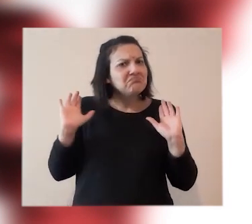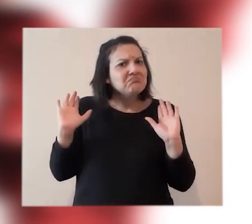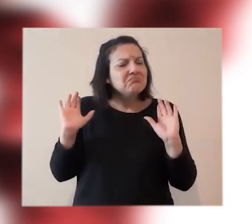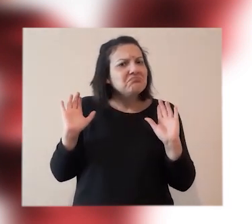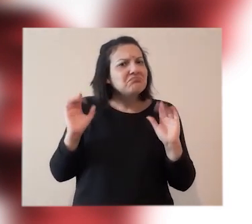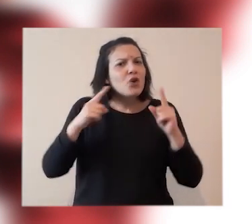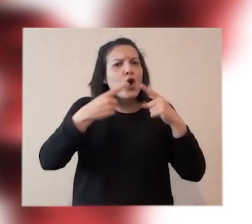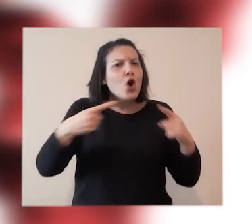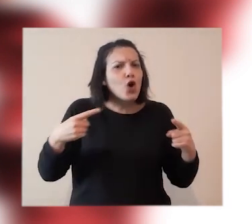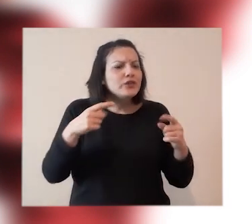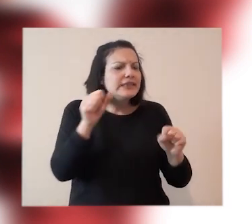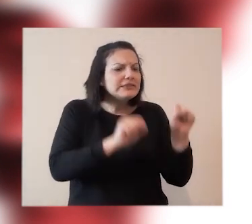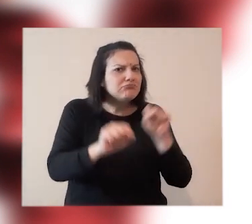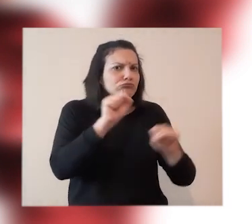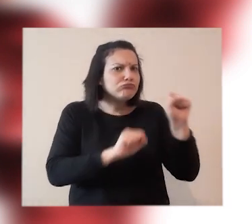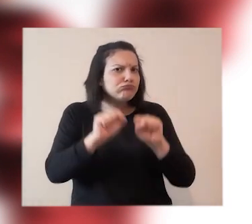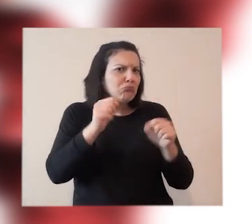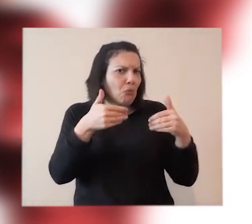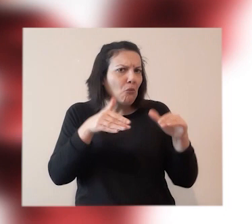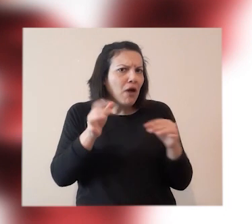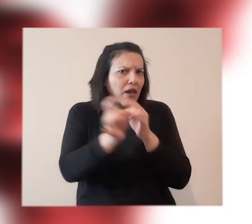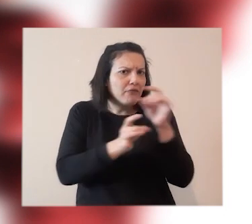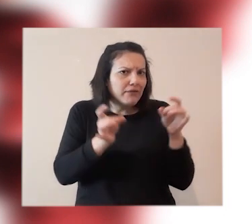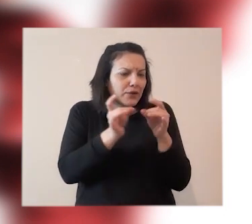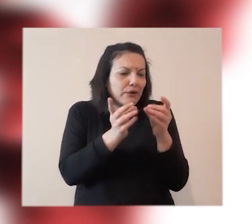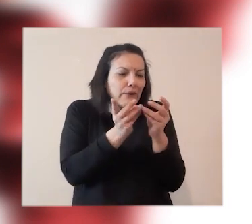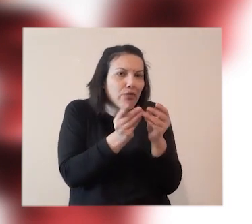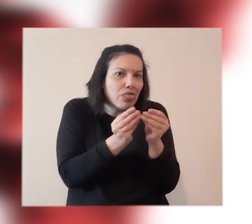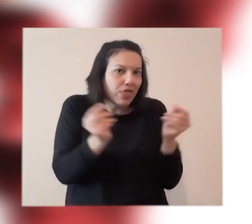estructura superficial de este virus, destruirla y que,